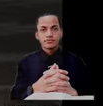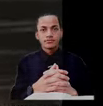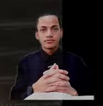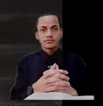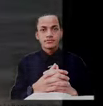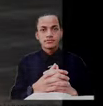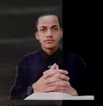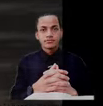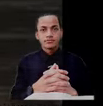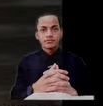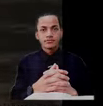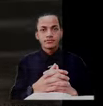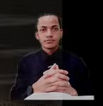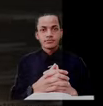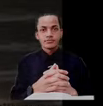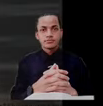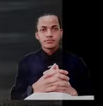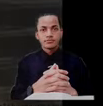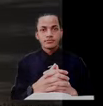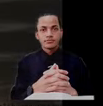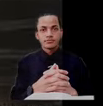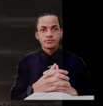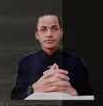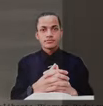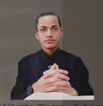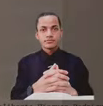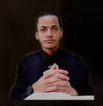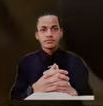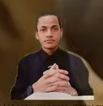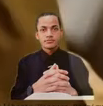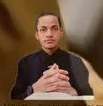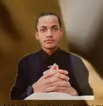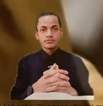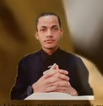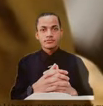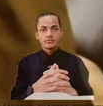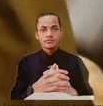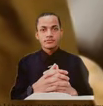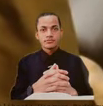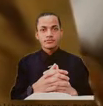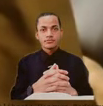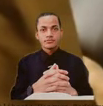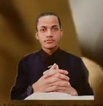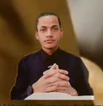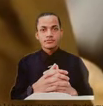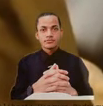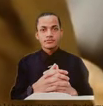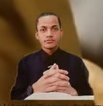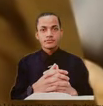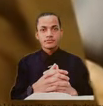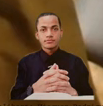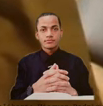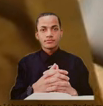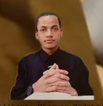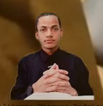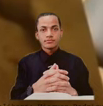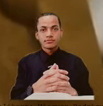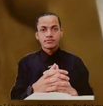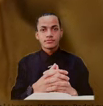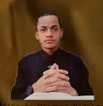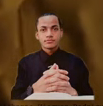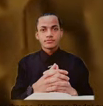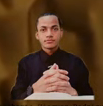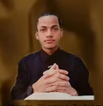a 7 millones de años, corroborado también por la datación radiométrica. Esto llevó a denominar a Sahelanthropus como el ancestro